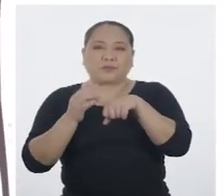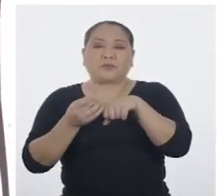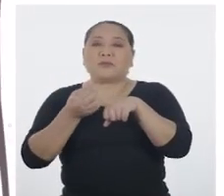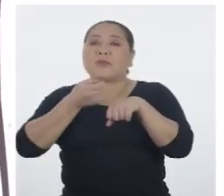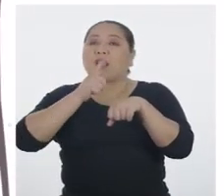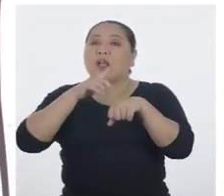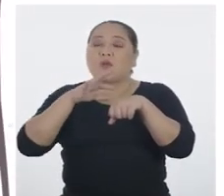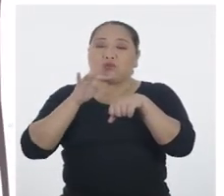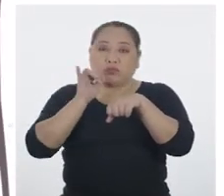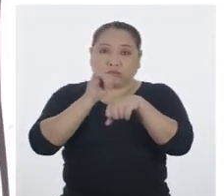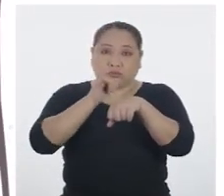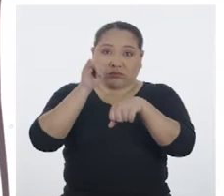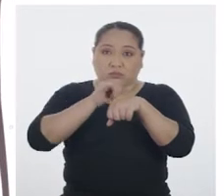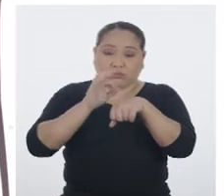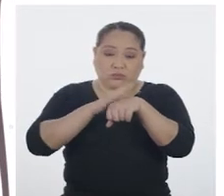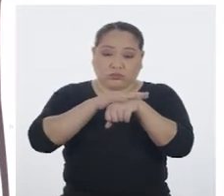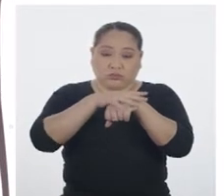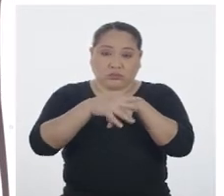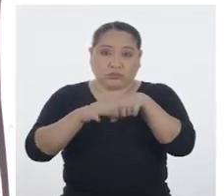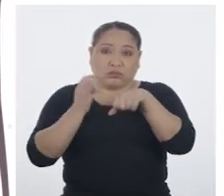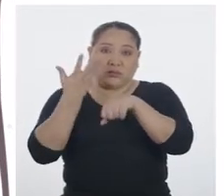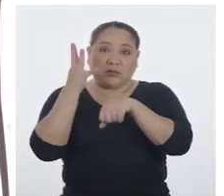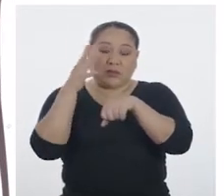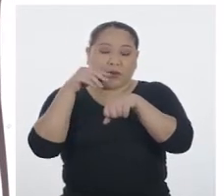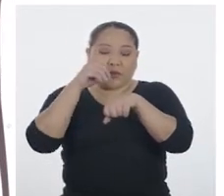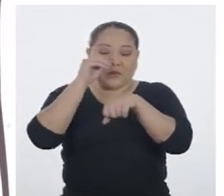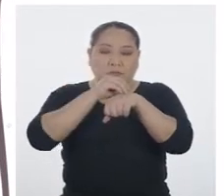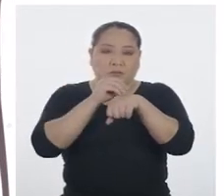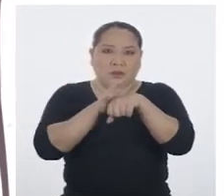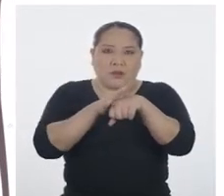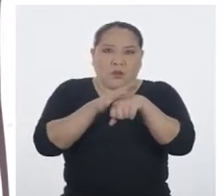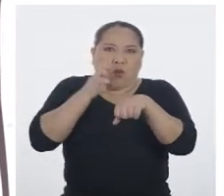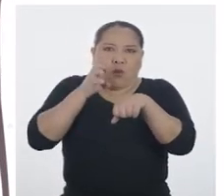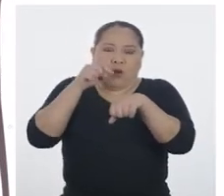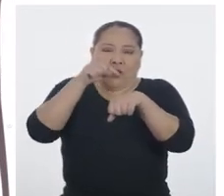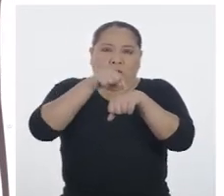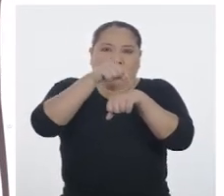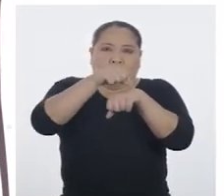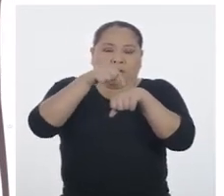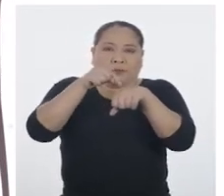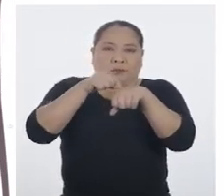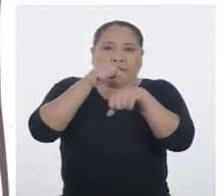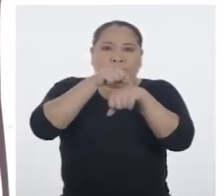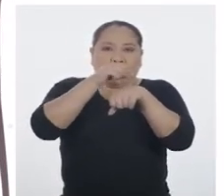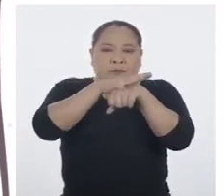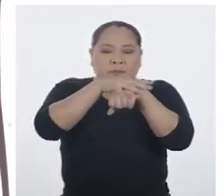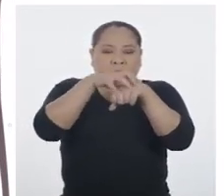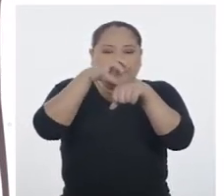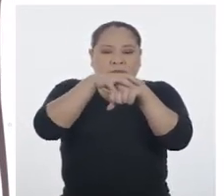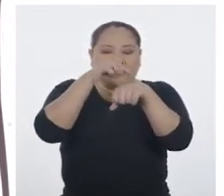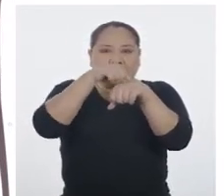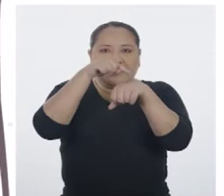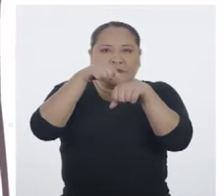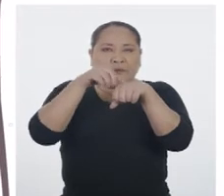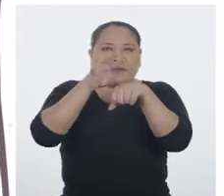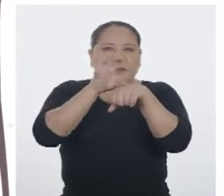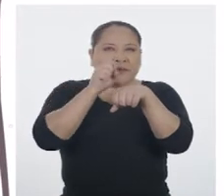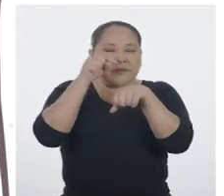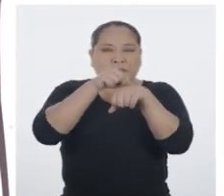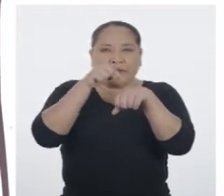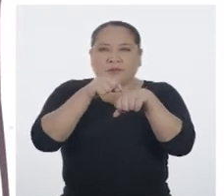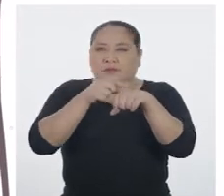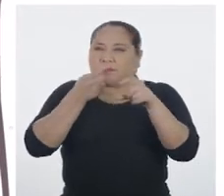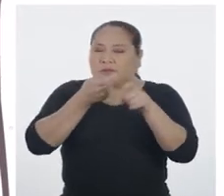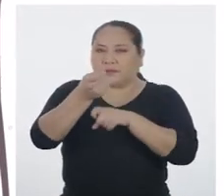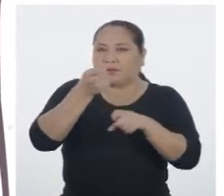al evaporarse el agua depositada sobre las plantas y luego enfriarse, esta ocasiona su congelamiento,